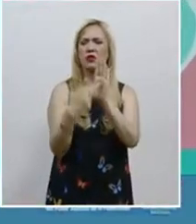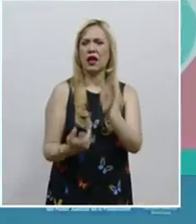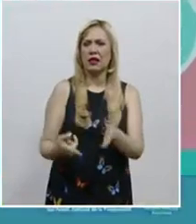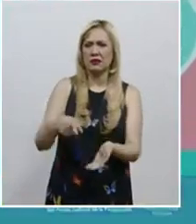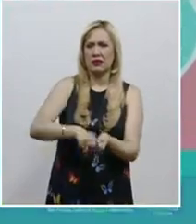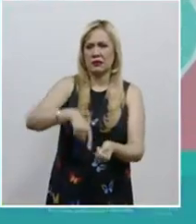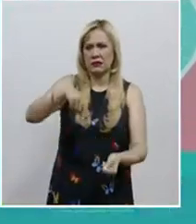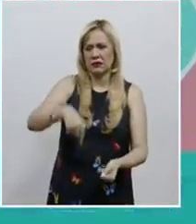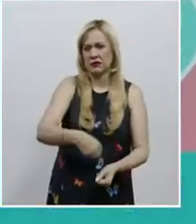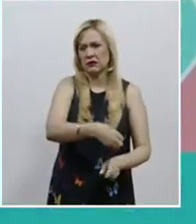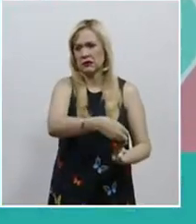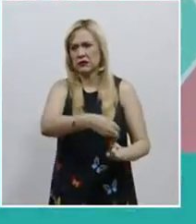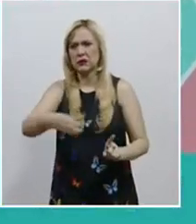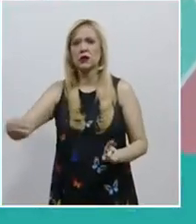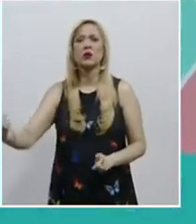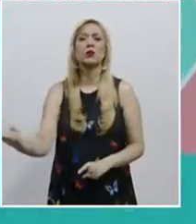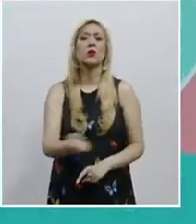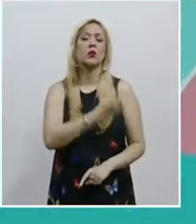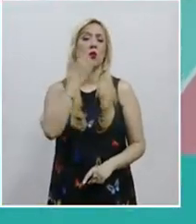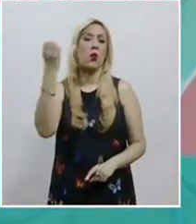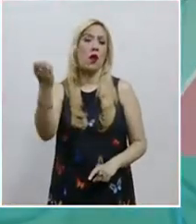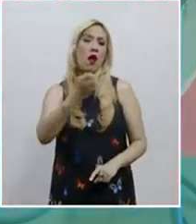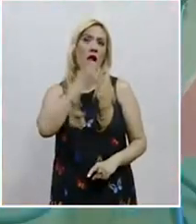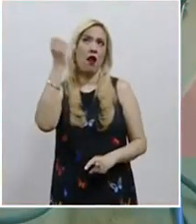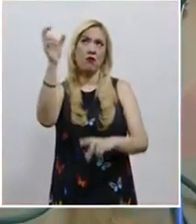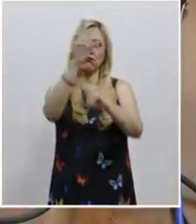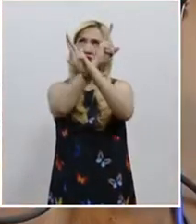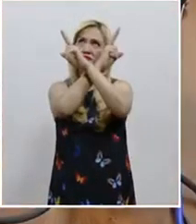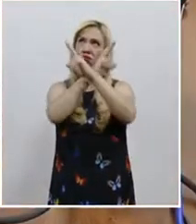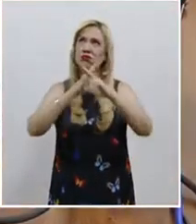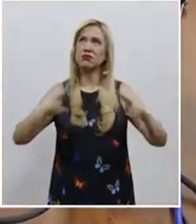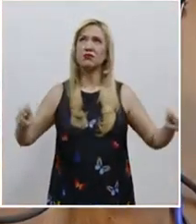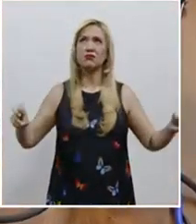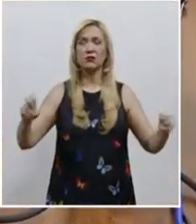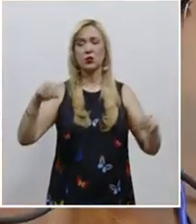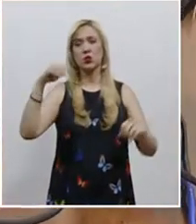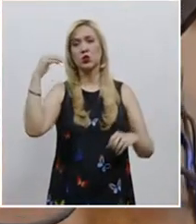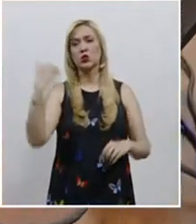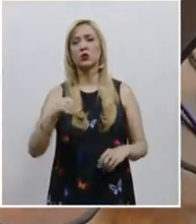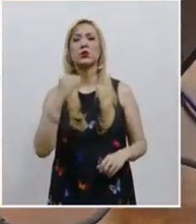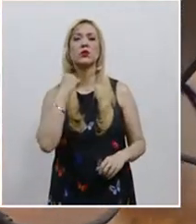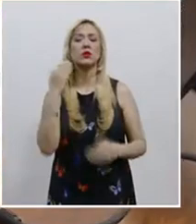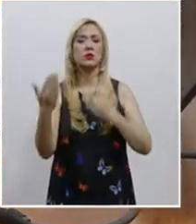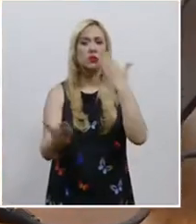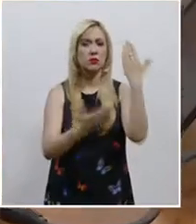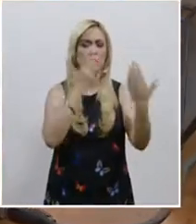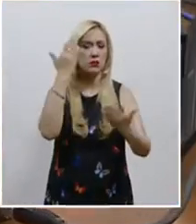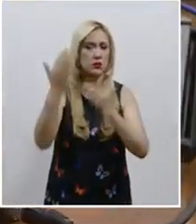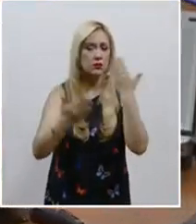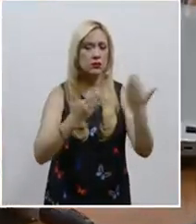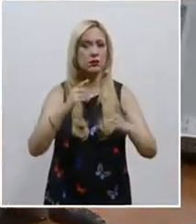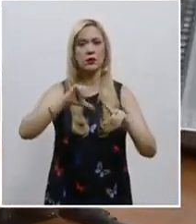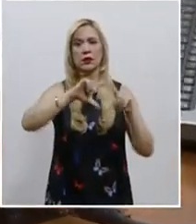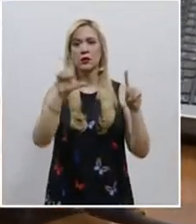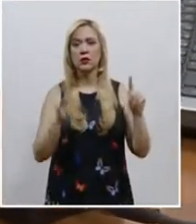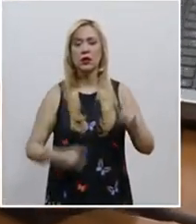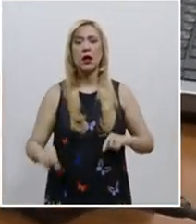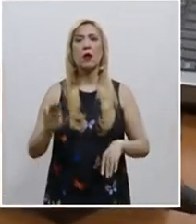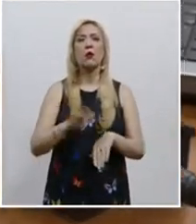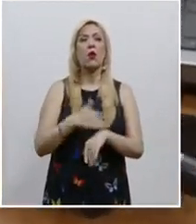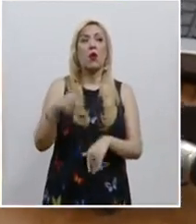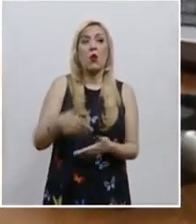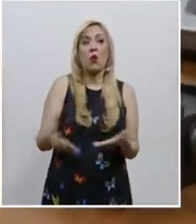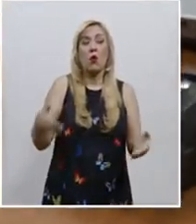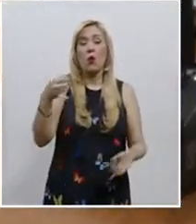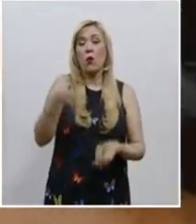internos del Ilustre y Nacional Colegio de Abogados. Afirmó que al día de hoy, los jueces resuelven sus casos con una